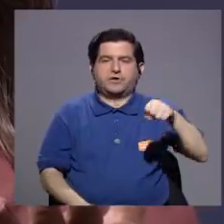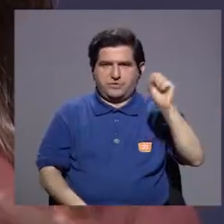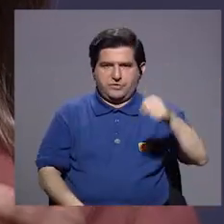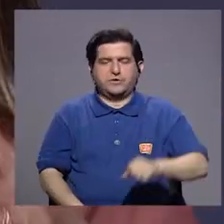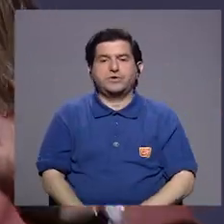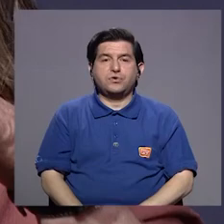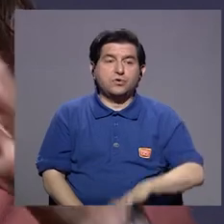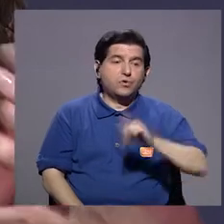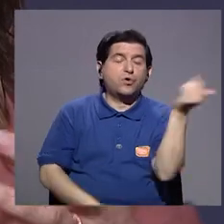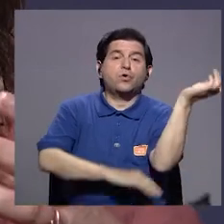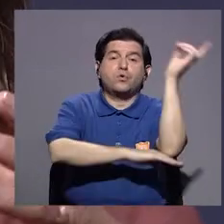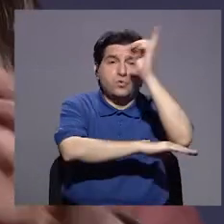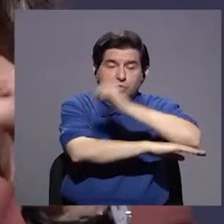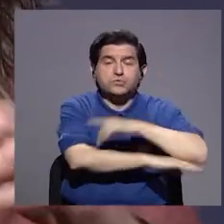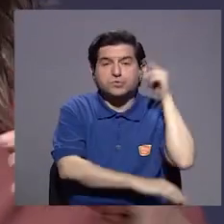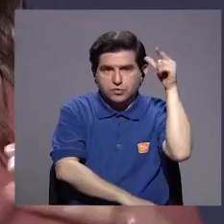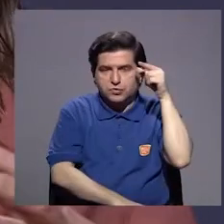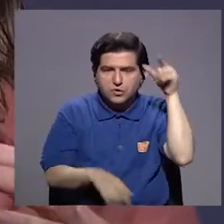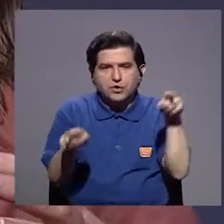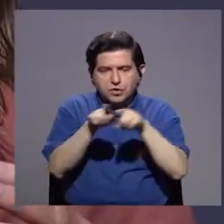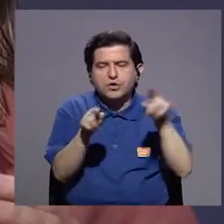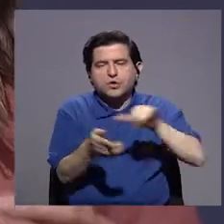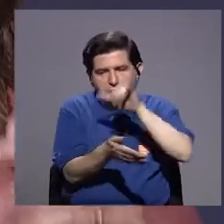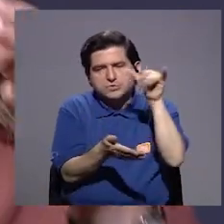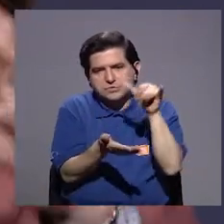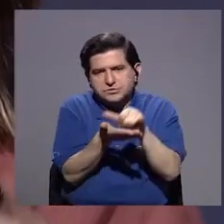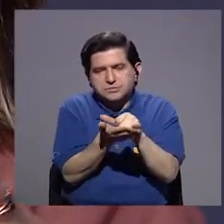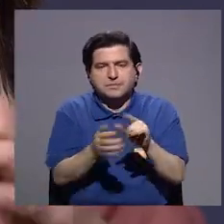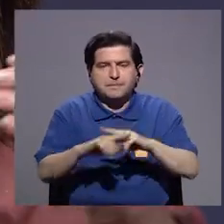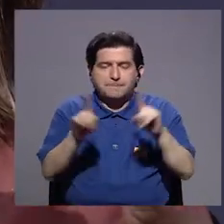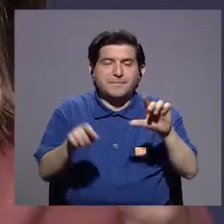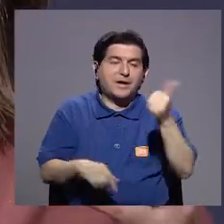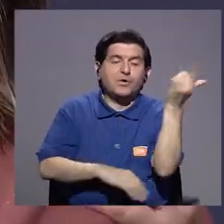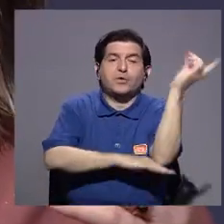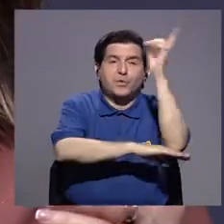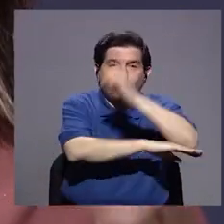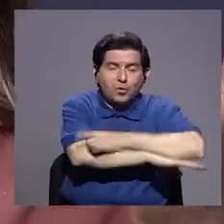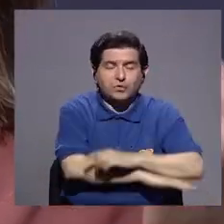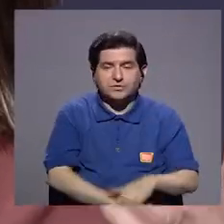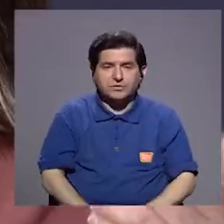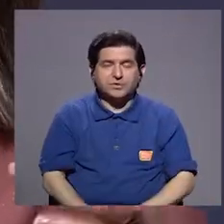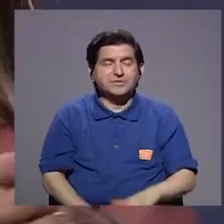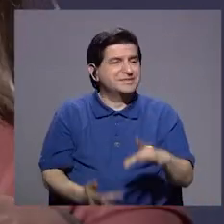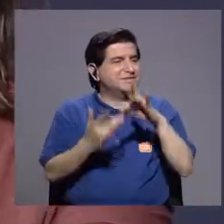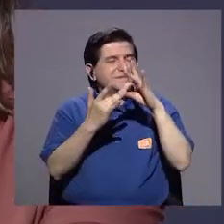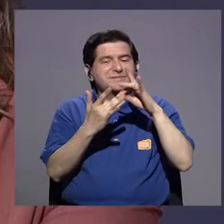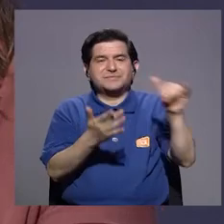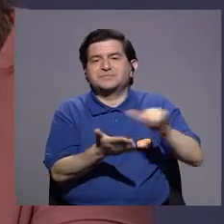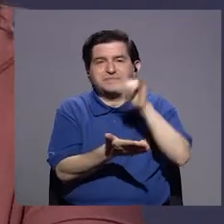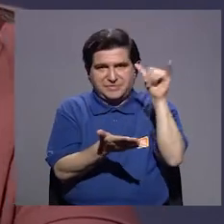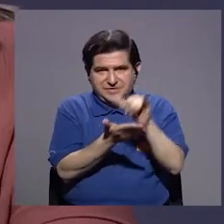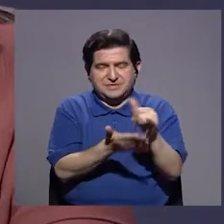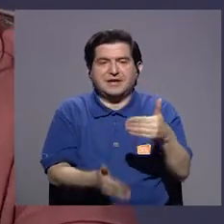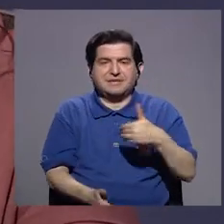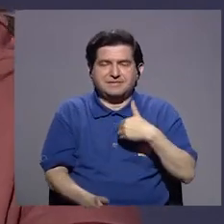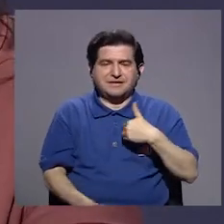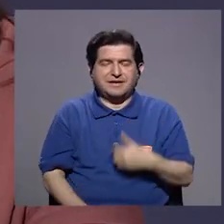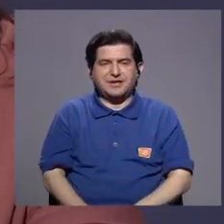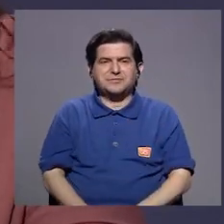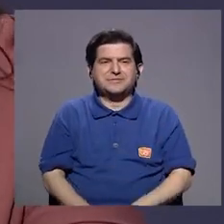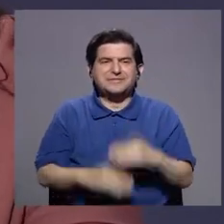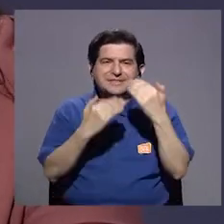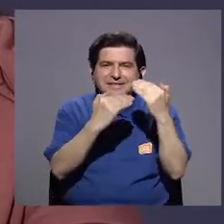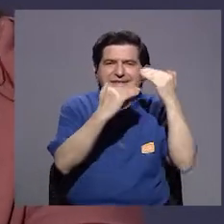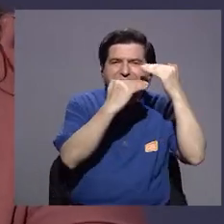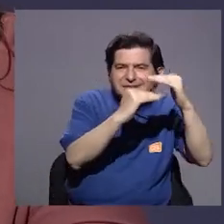regiones, ¿verdad? El resto de los días, bueno, por supuesto también en San José, pero el resto de los días sí va a ser exclusivamente en San José porque teníamos que